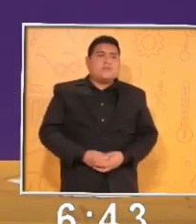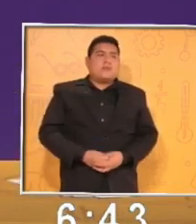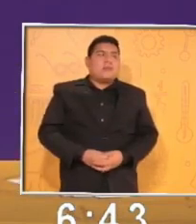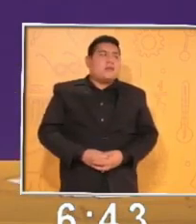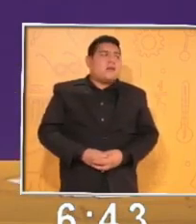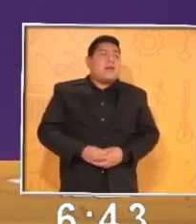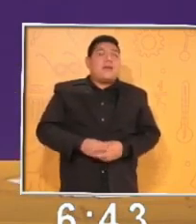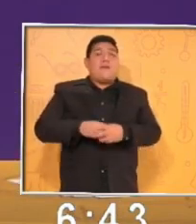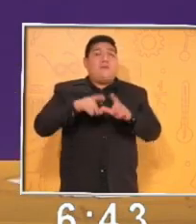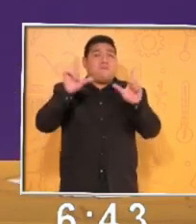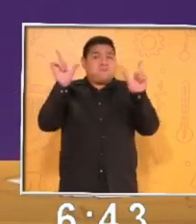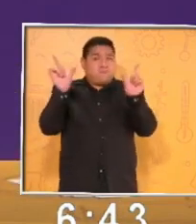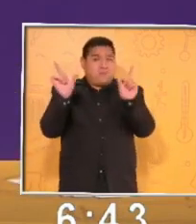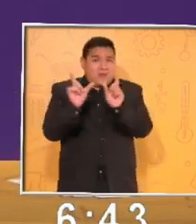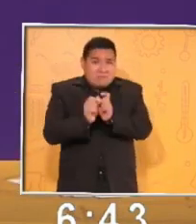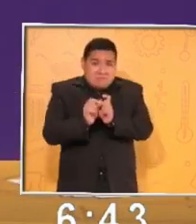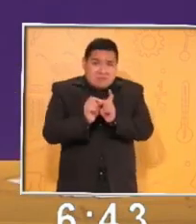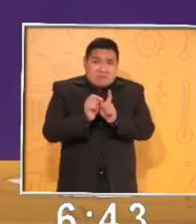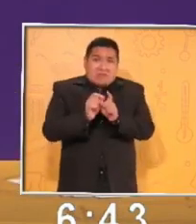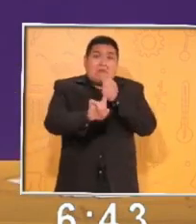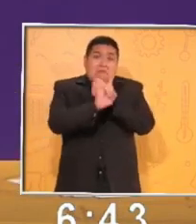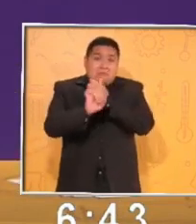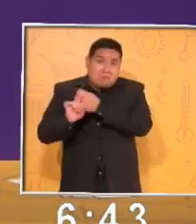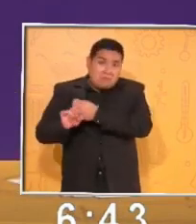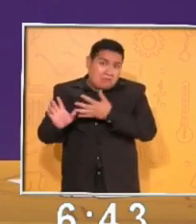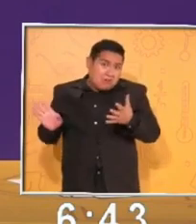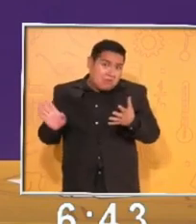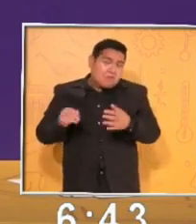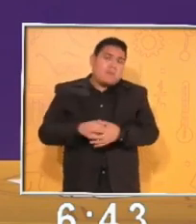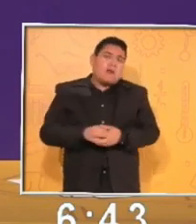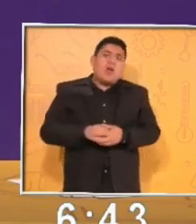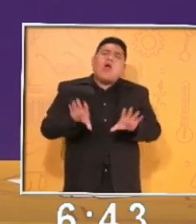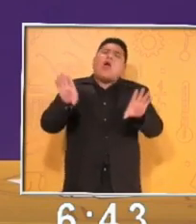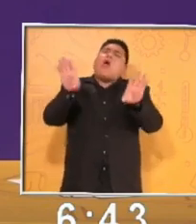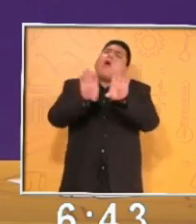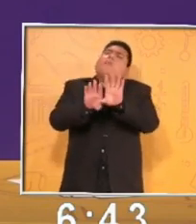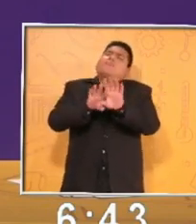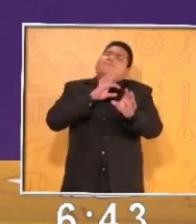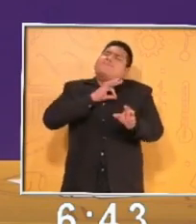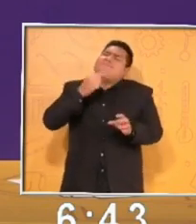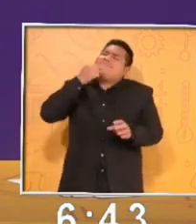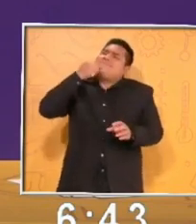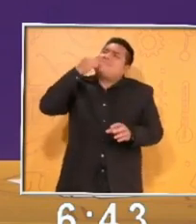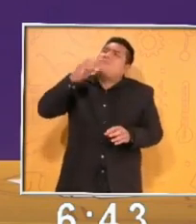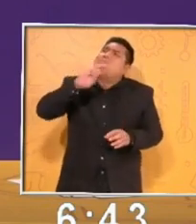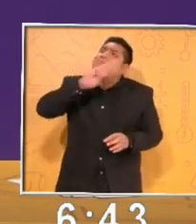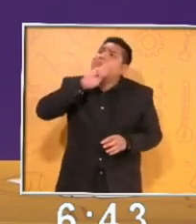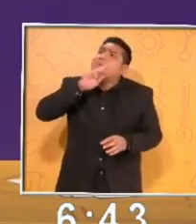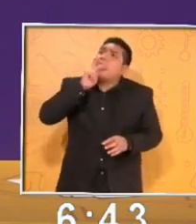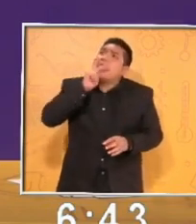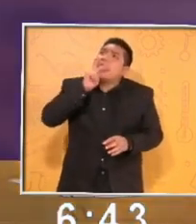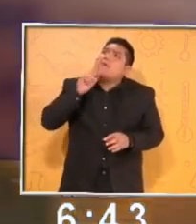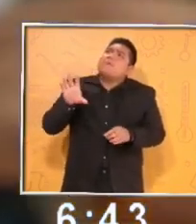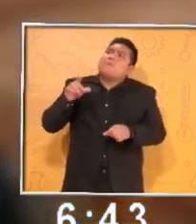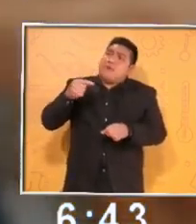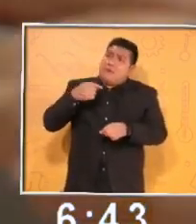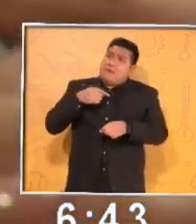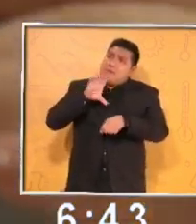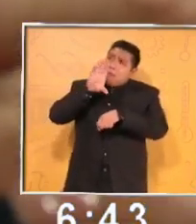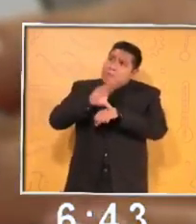Minimizar la situación. ¿Cómo voy a convencer a mis papás de que me den permiso de ir al